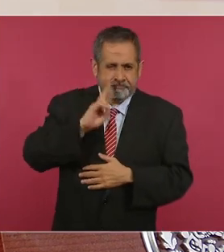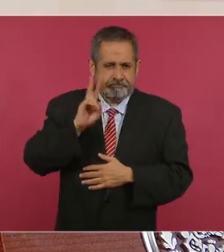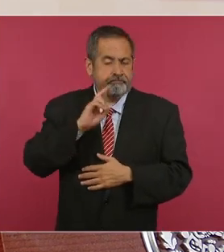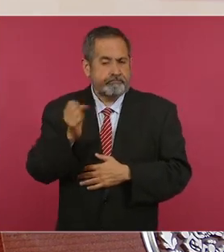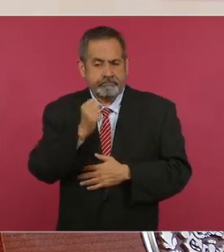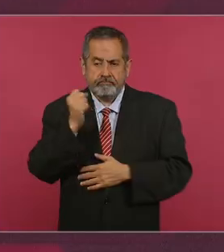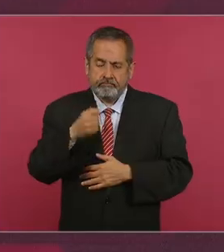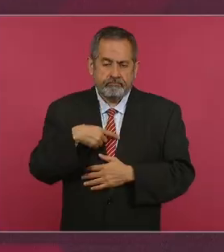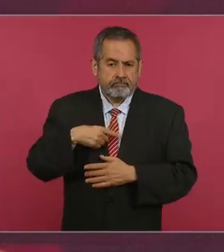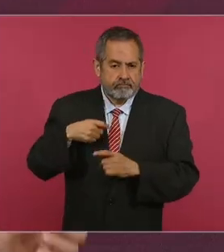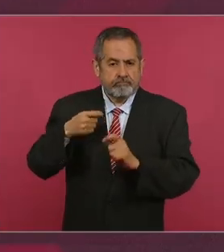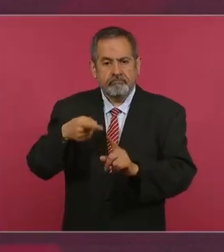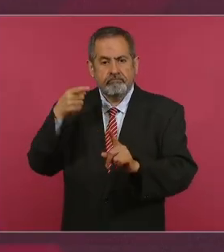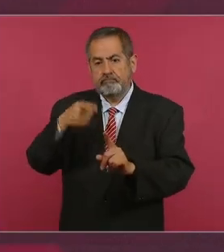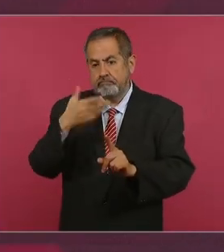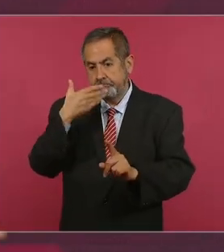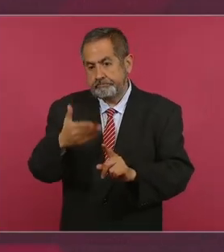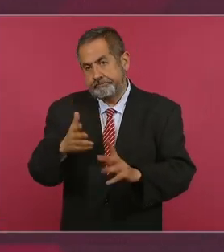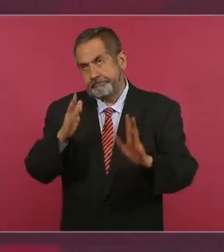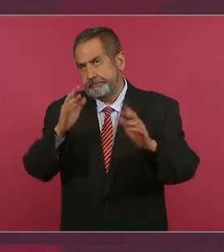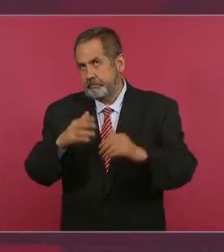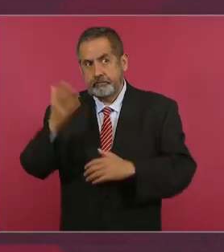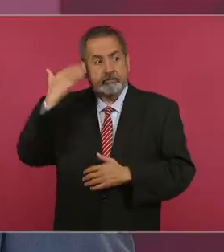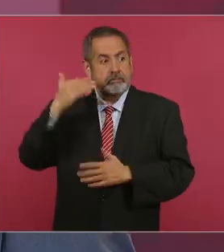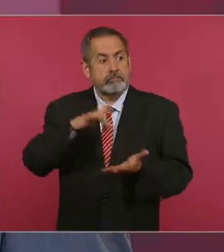suerte y le atino, porque